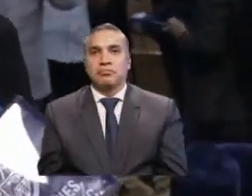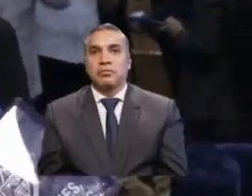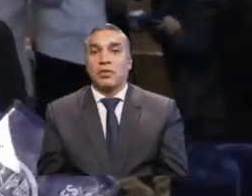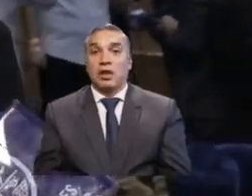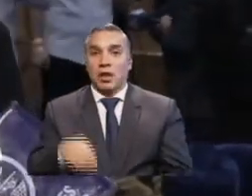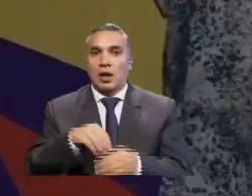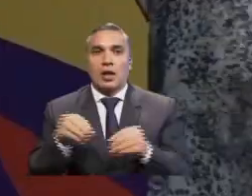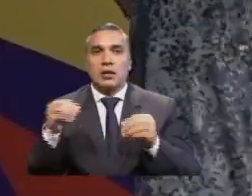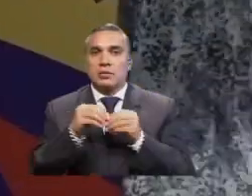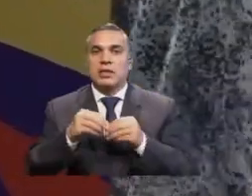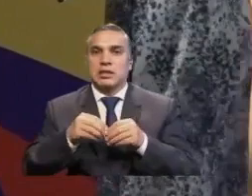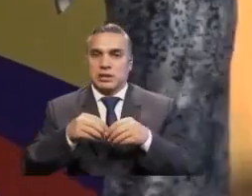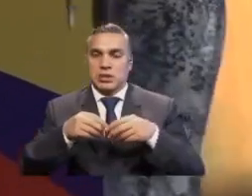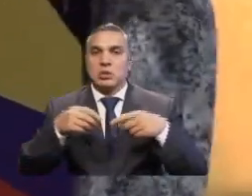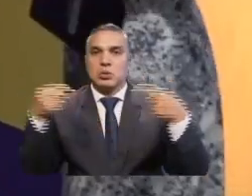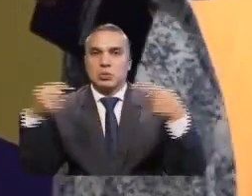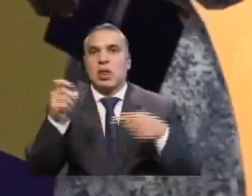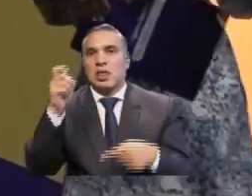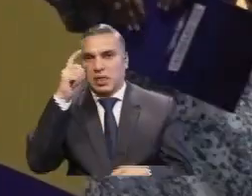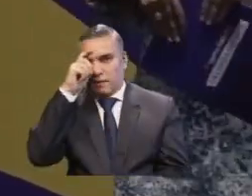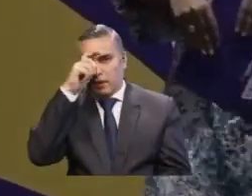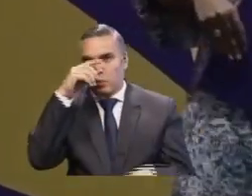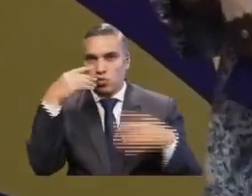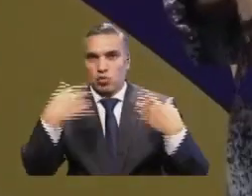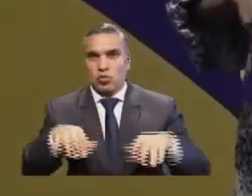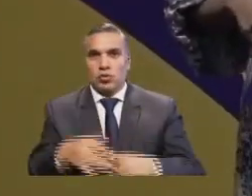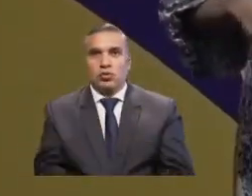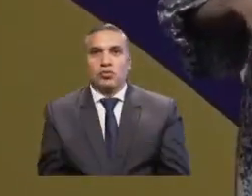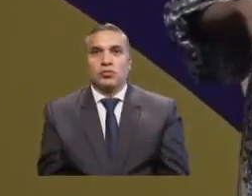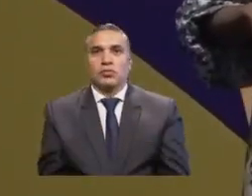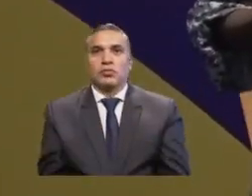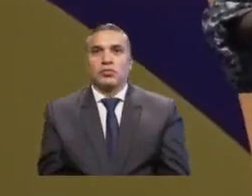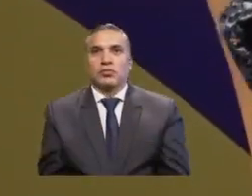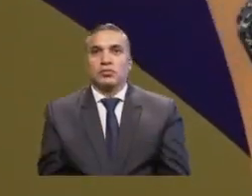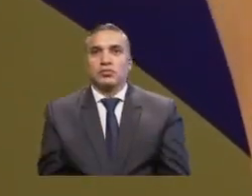se pone más competitivo. Javier Salazar, TC Deportes.